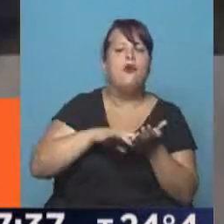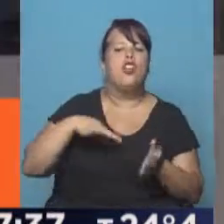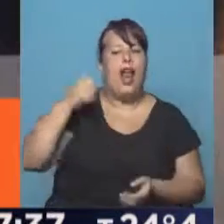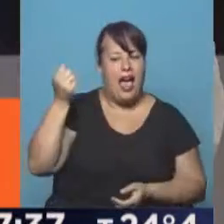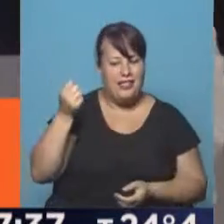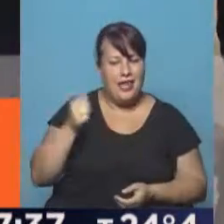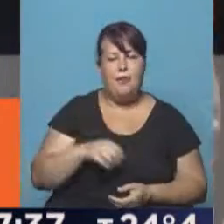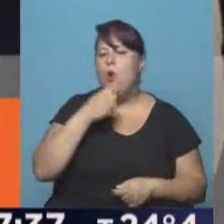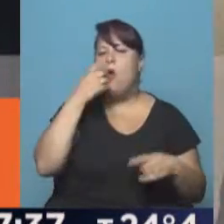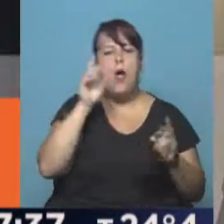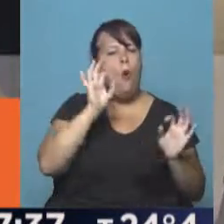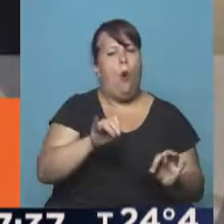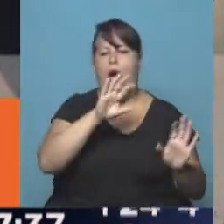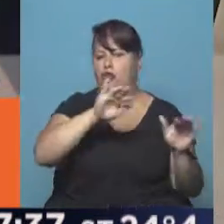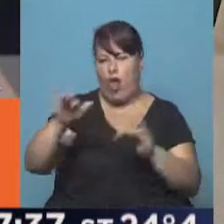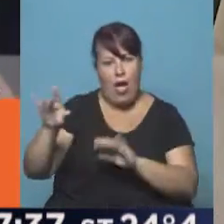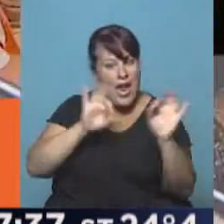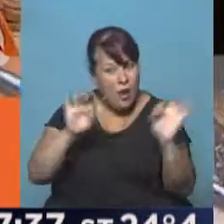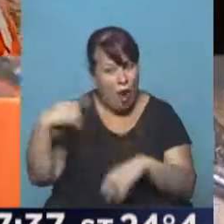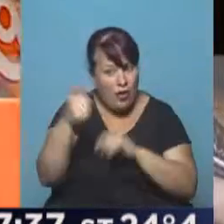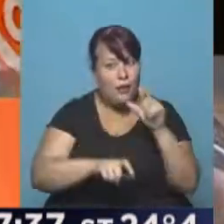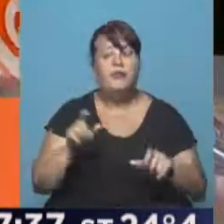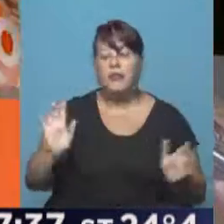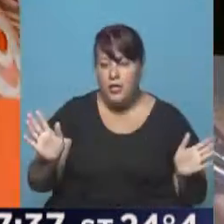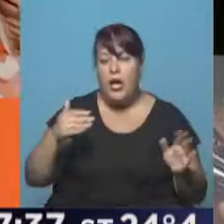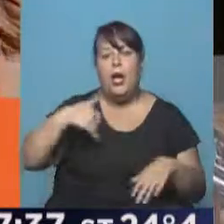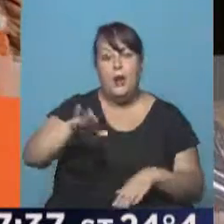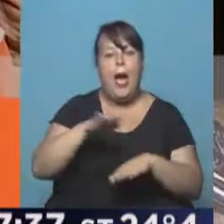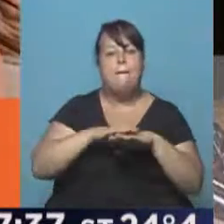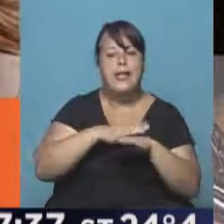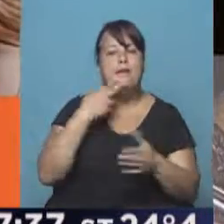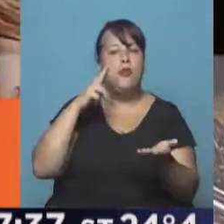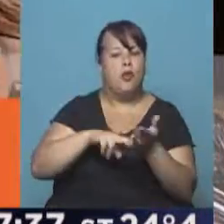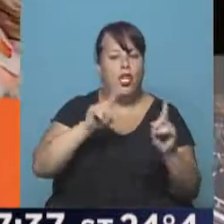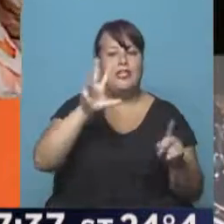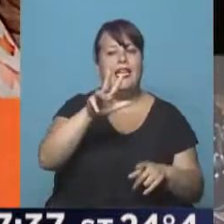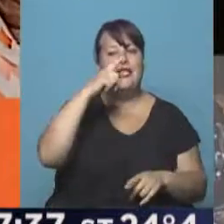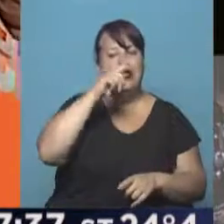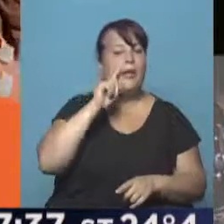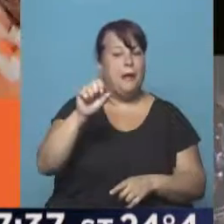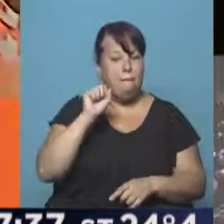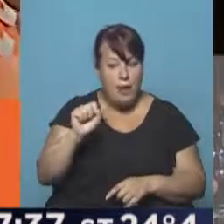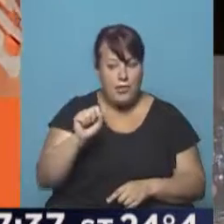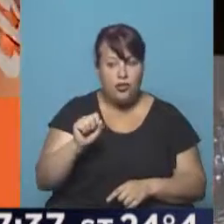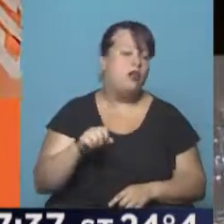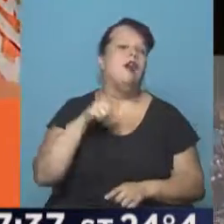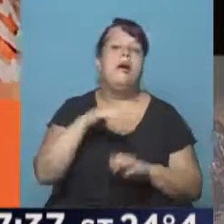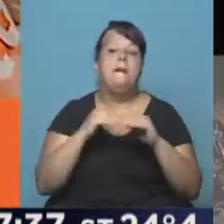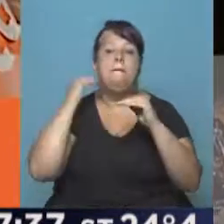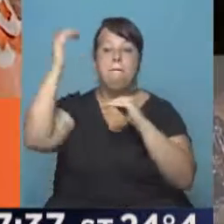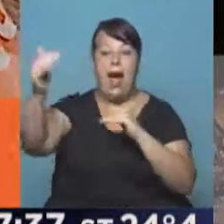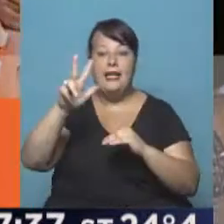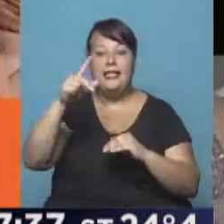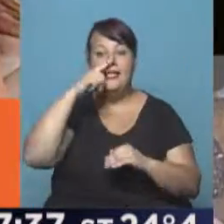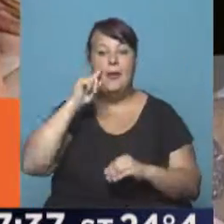La de cualquier ciudadano. La misma tabla del resto de los trabajadores. Ciudadano. Van a tener un mínimo no imponible de 37 mil pesos. Y por encima de esos